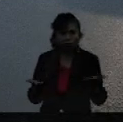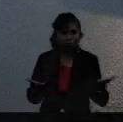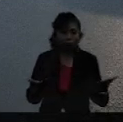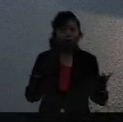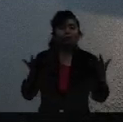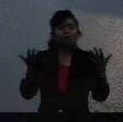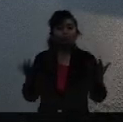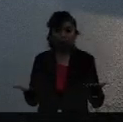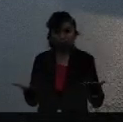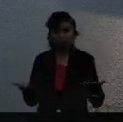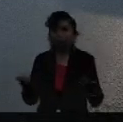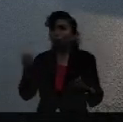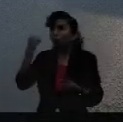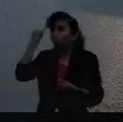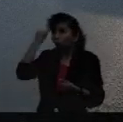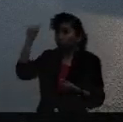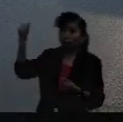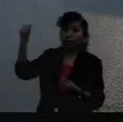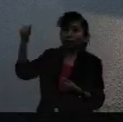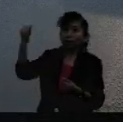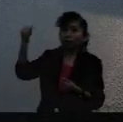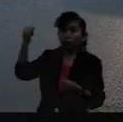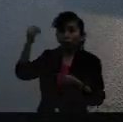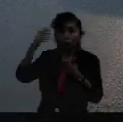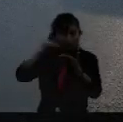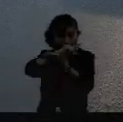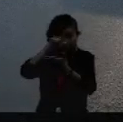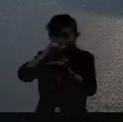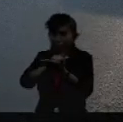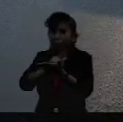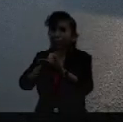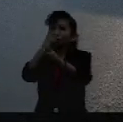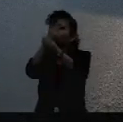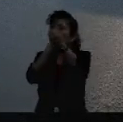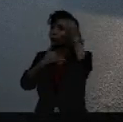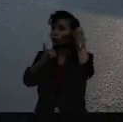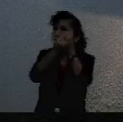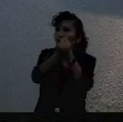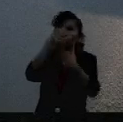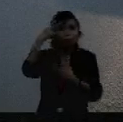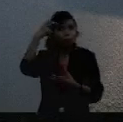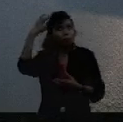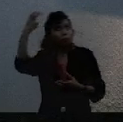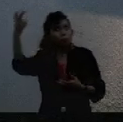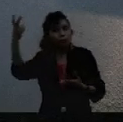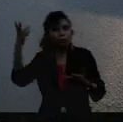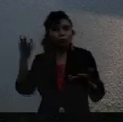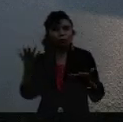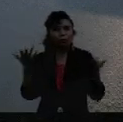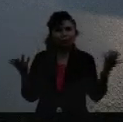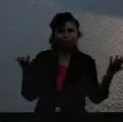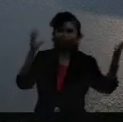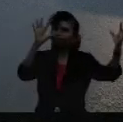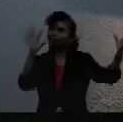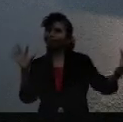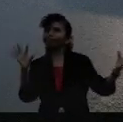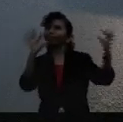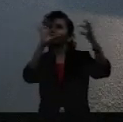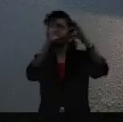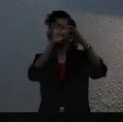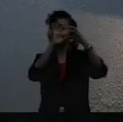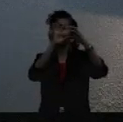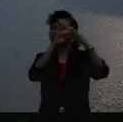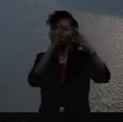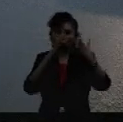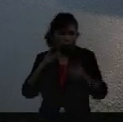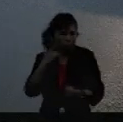también los ideales los principios los proyectos los sueños comparto la misma Pasión